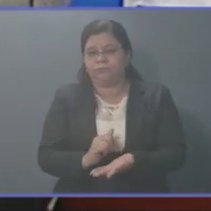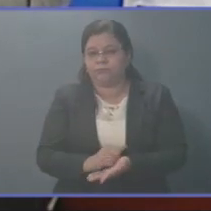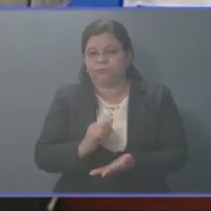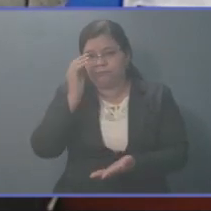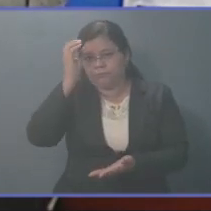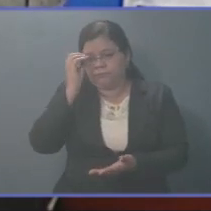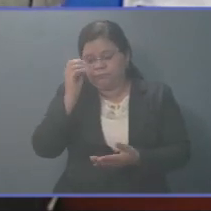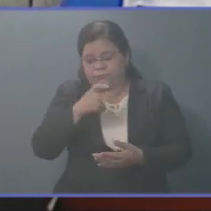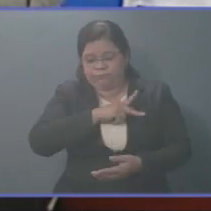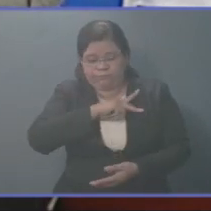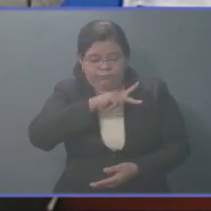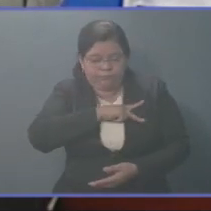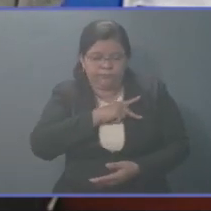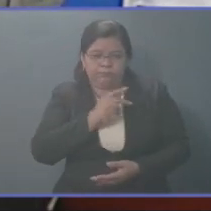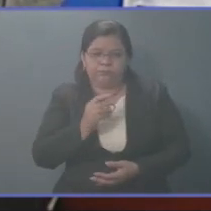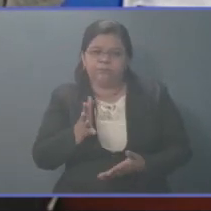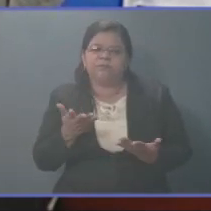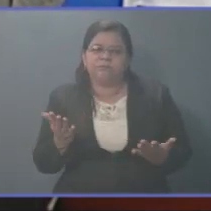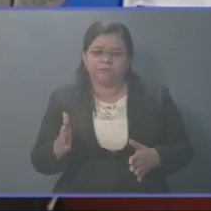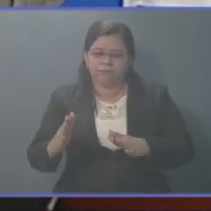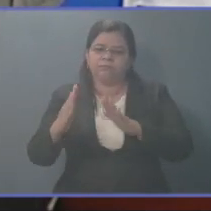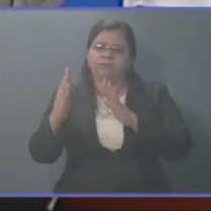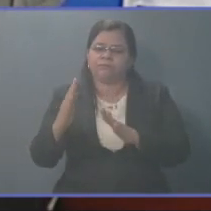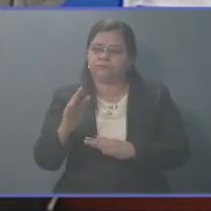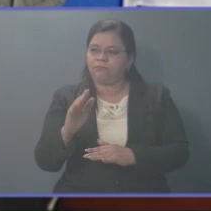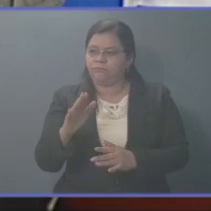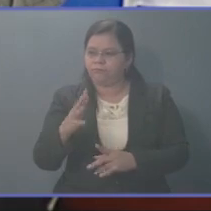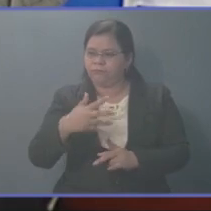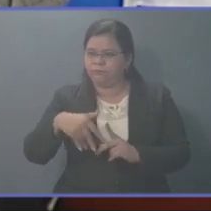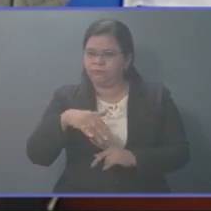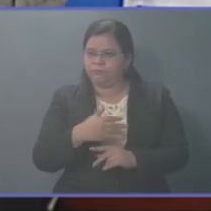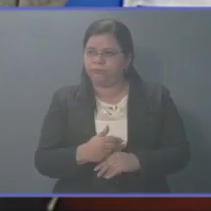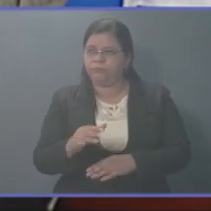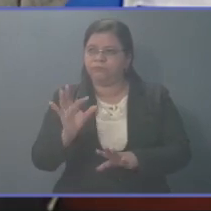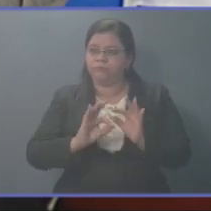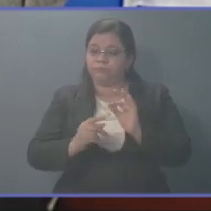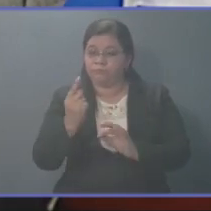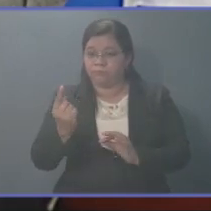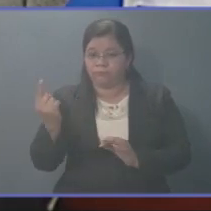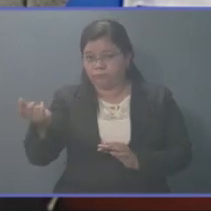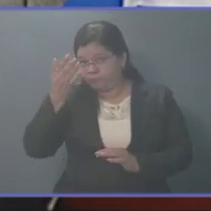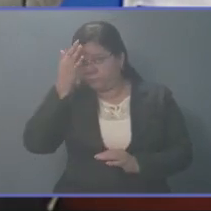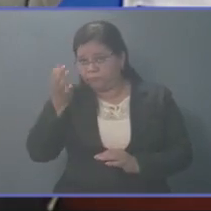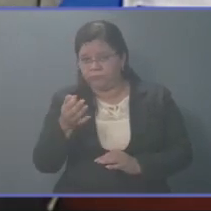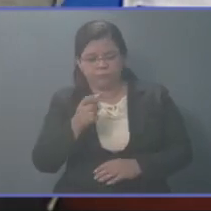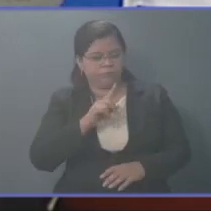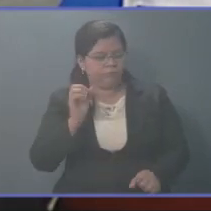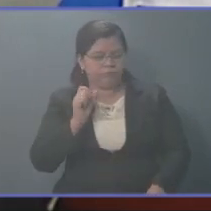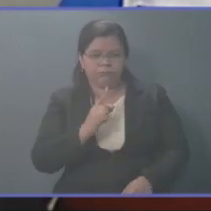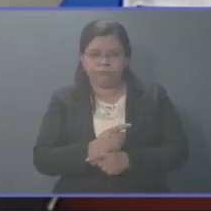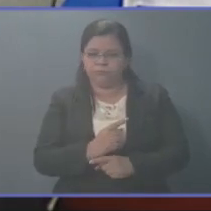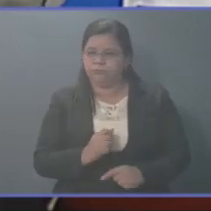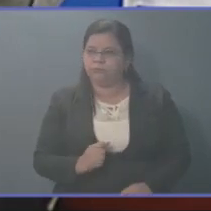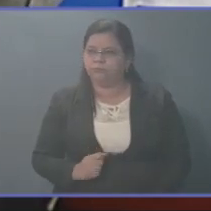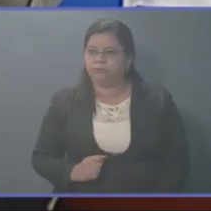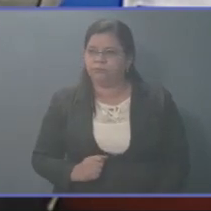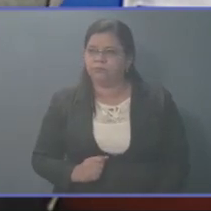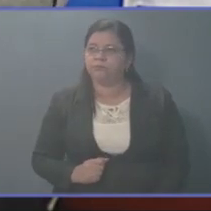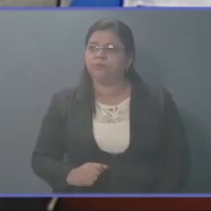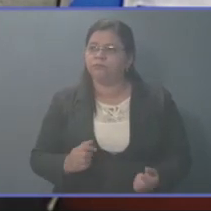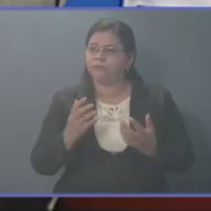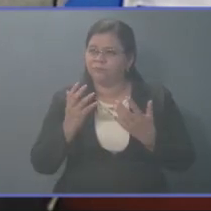reaccionando ante las actuaciones que la gente cree que no son las correctas y que hay